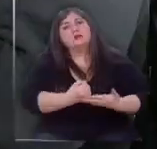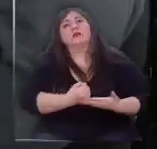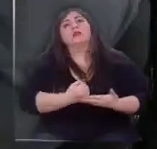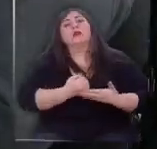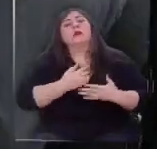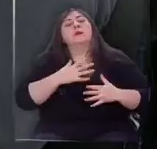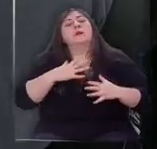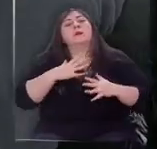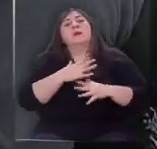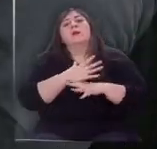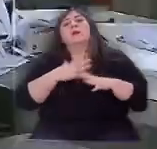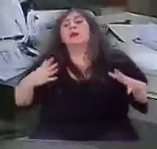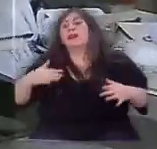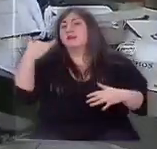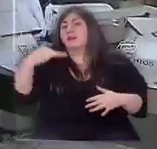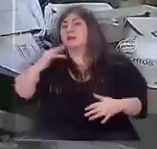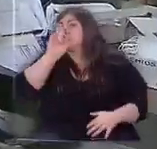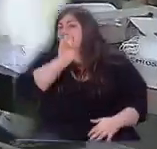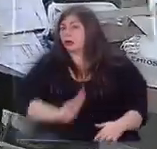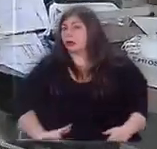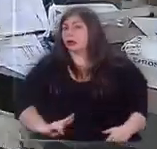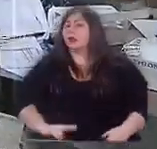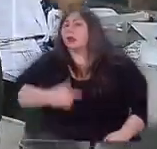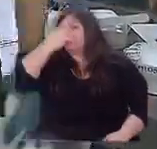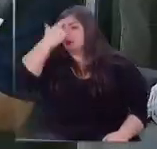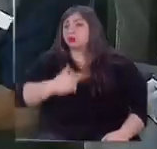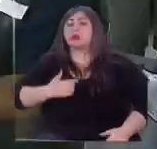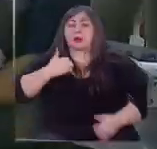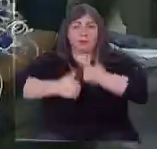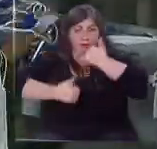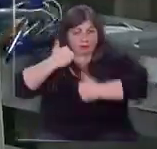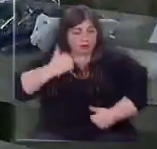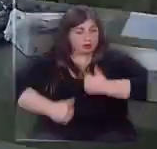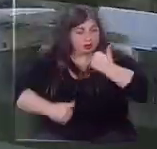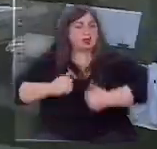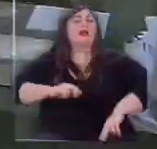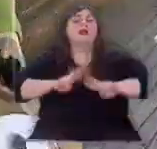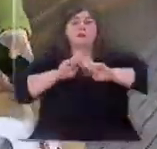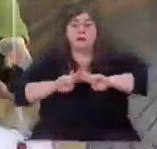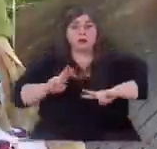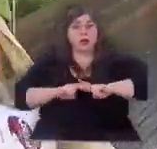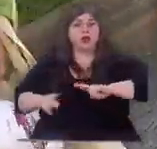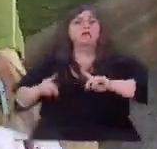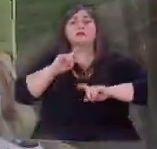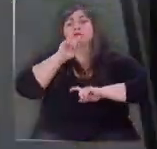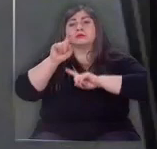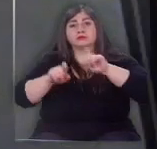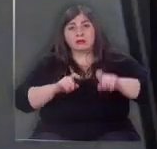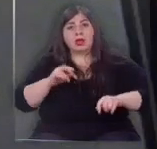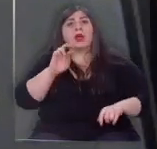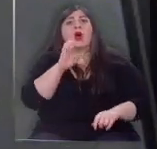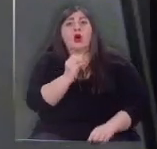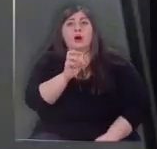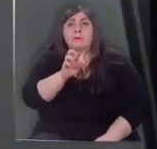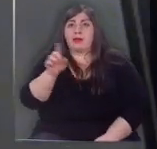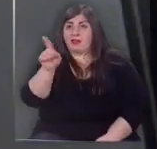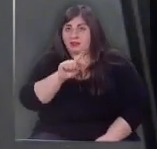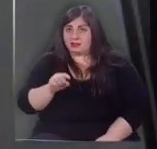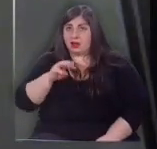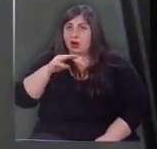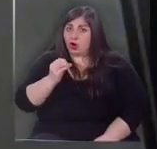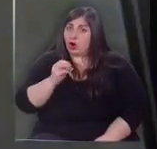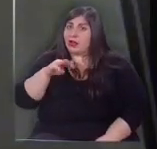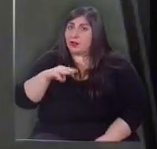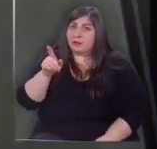rol muy importante. Es gente muy preparada, es gente que es consultada por la OPS regularmente, por la